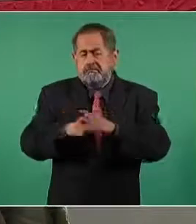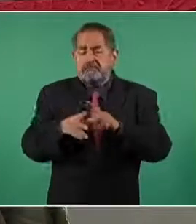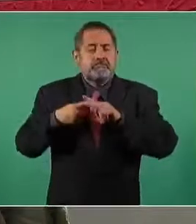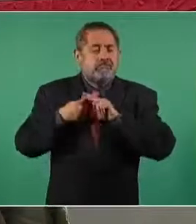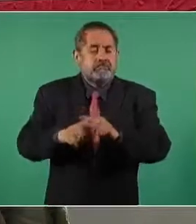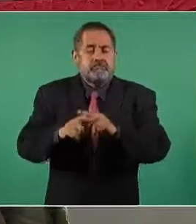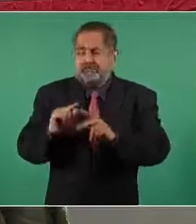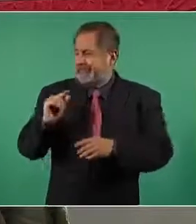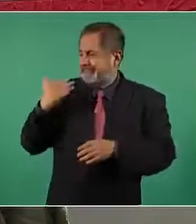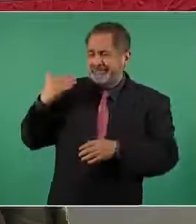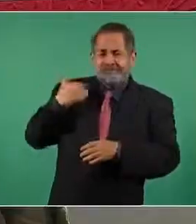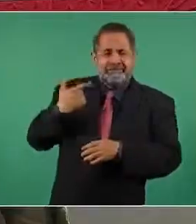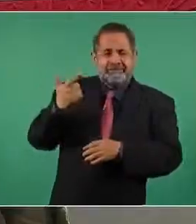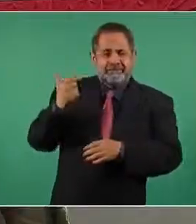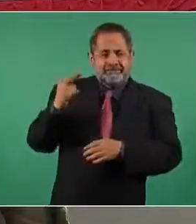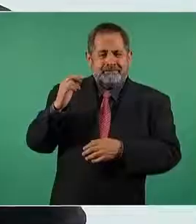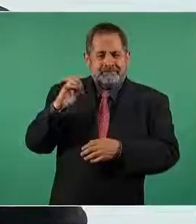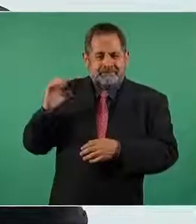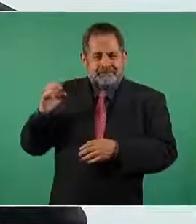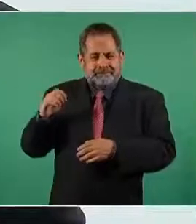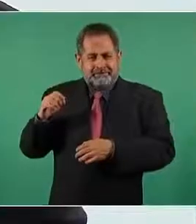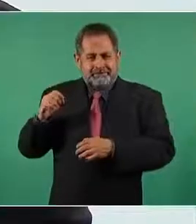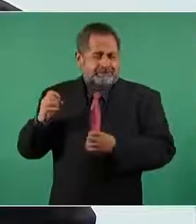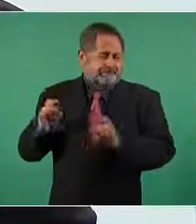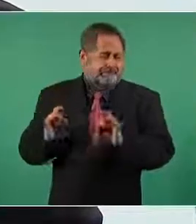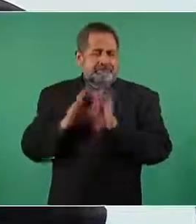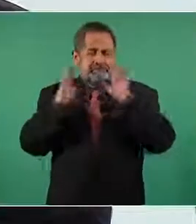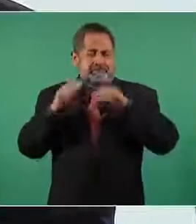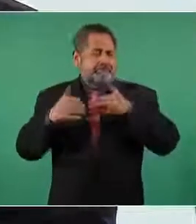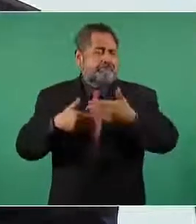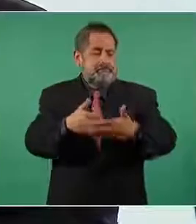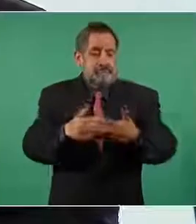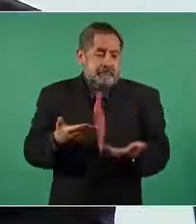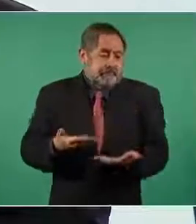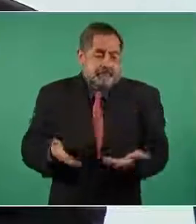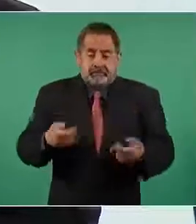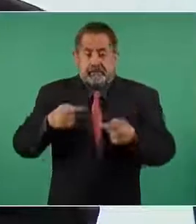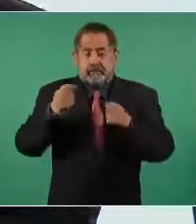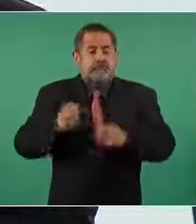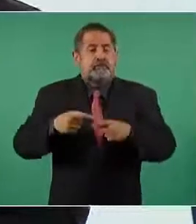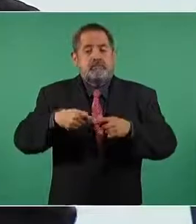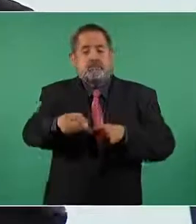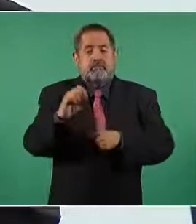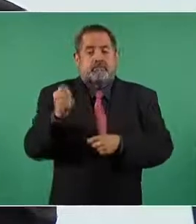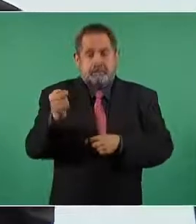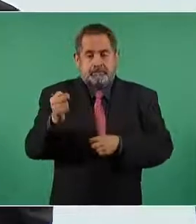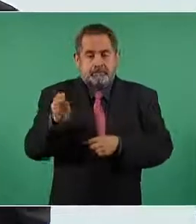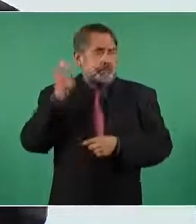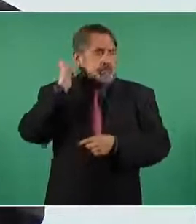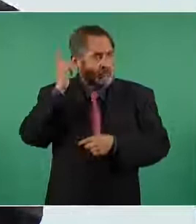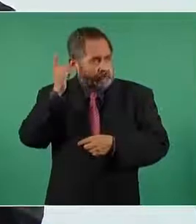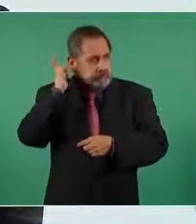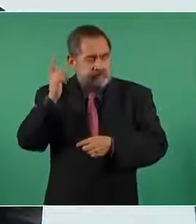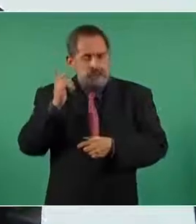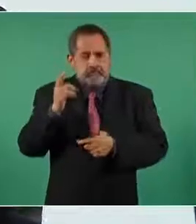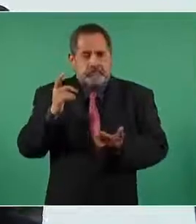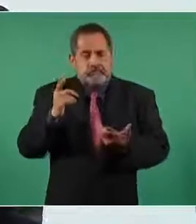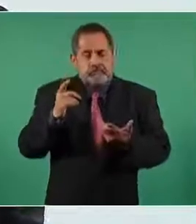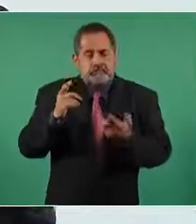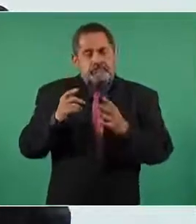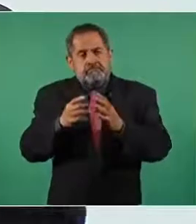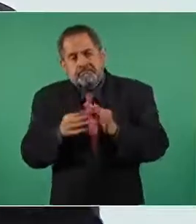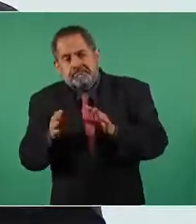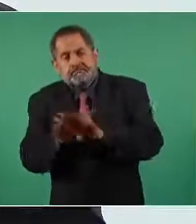de Grace a la fecha, y seguramente en este mes de septiembre, que esperamos sea una temporada muy